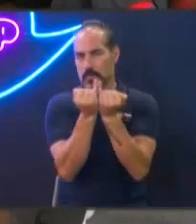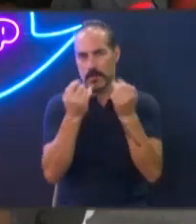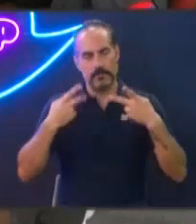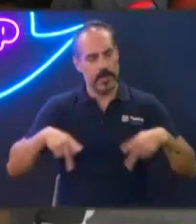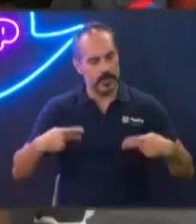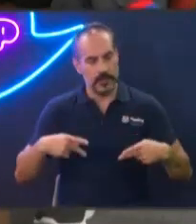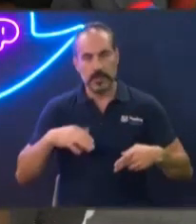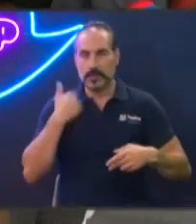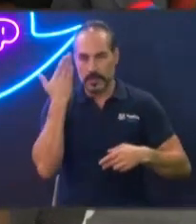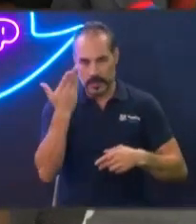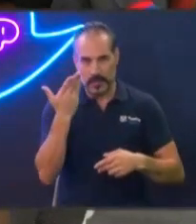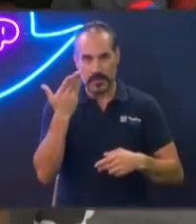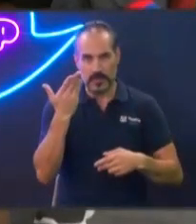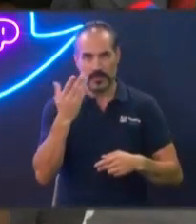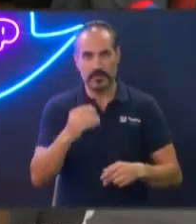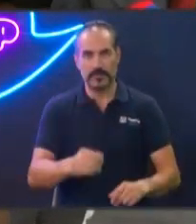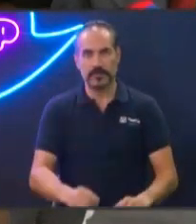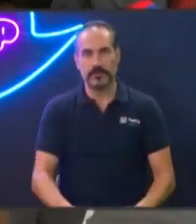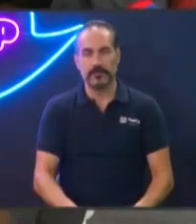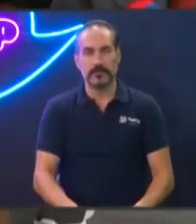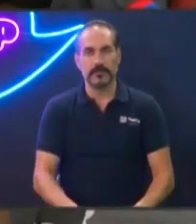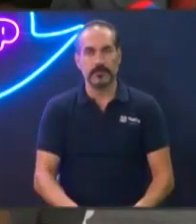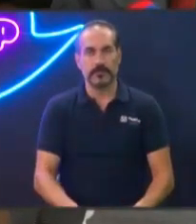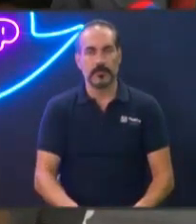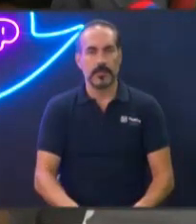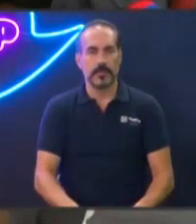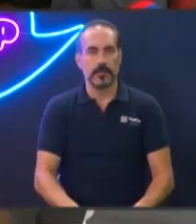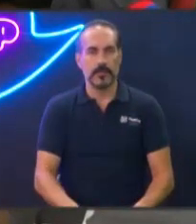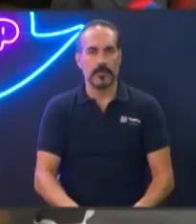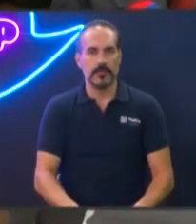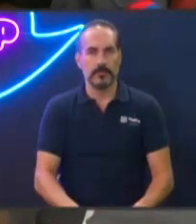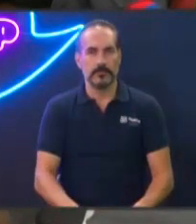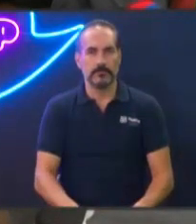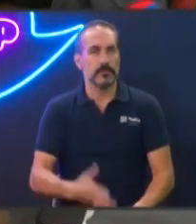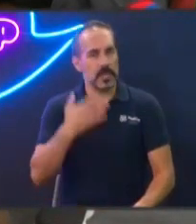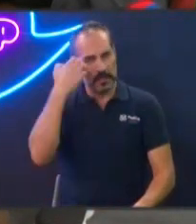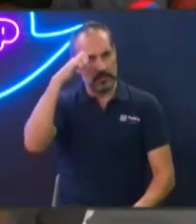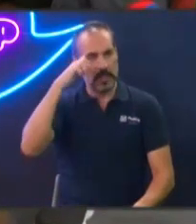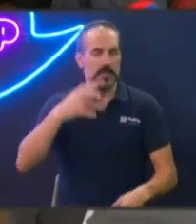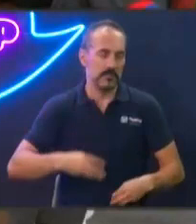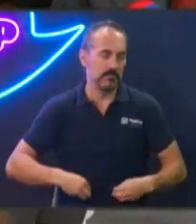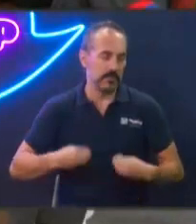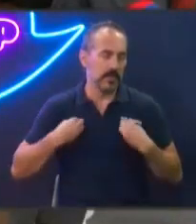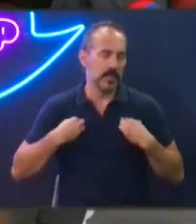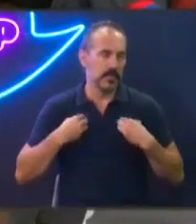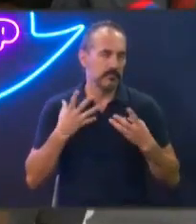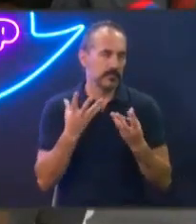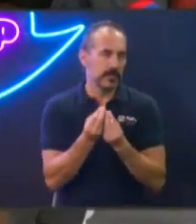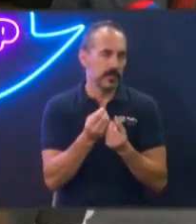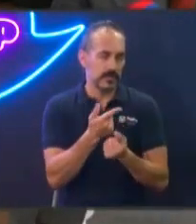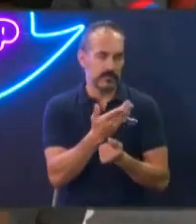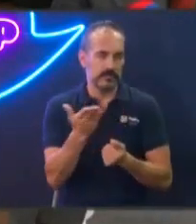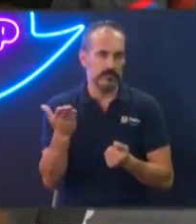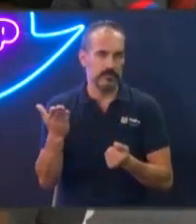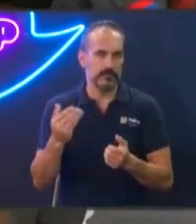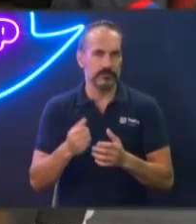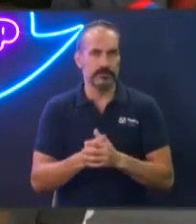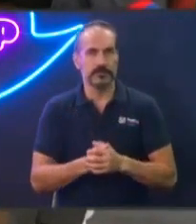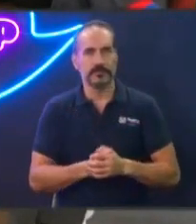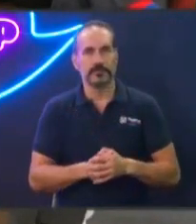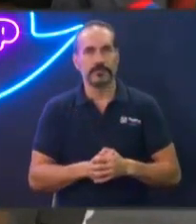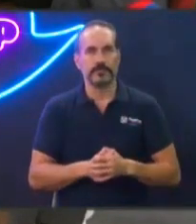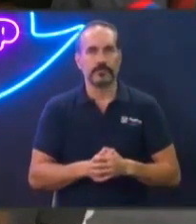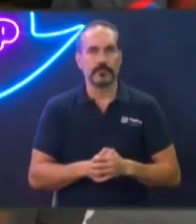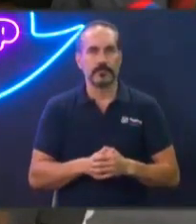que quieran ser parte y vivir esta experiencia este acercarse con ustedes y pues sí ir ir viendo esta parte y